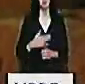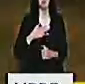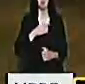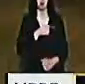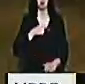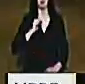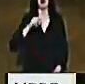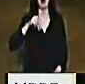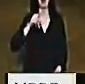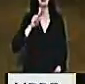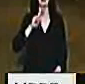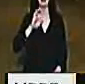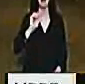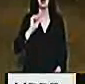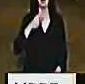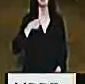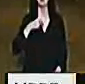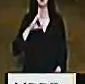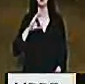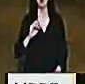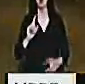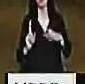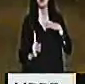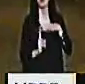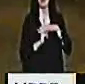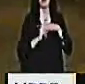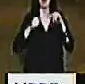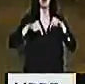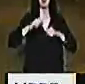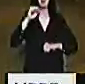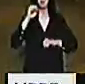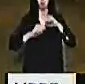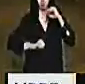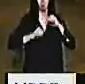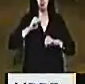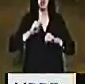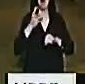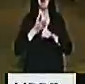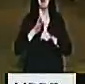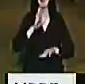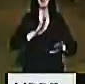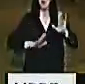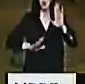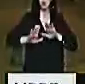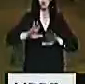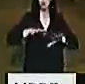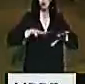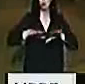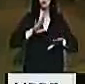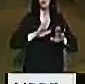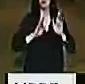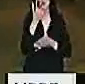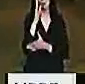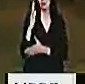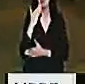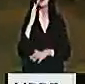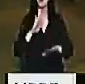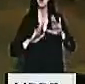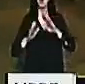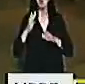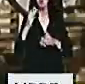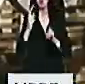Mi nombre es Andrea Moraga, soy cofundadora de Frimet. Acá en Frimet hacemos productos sustentables de cuidado personal y cuidado de hogar. ¿Qué quiere